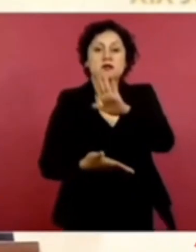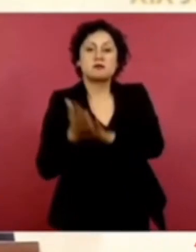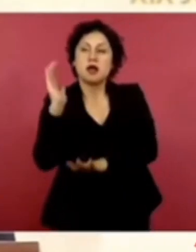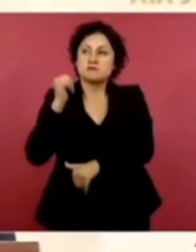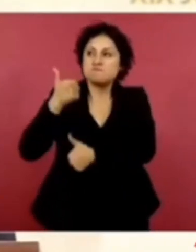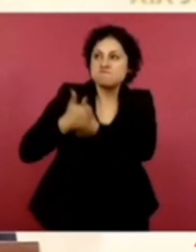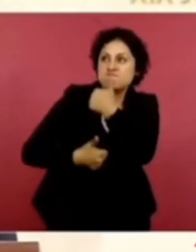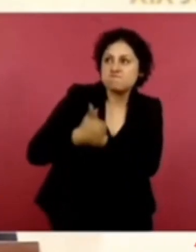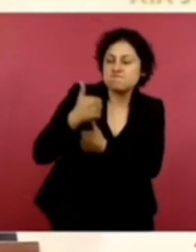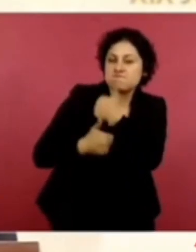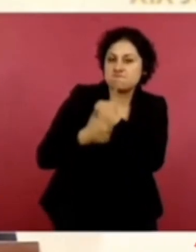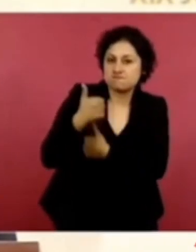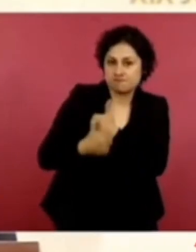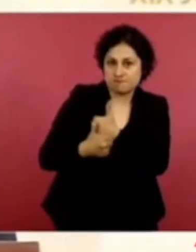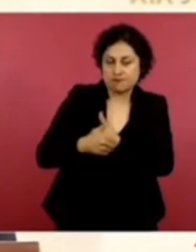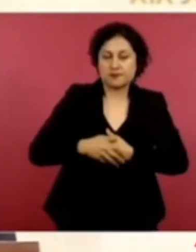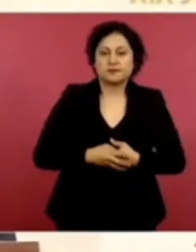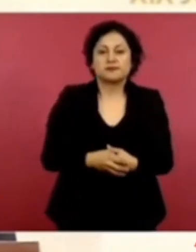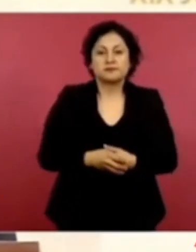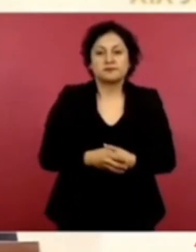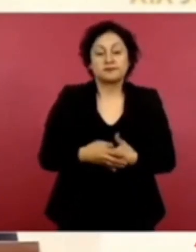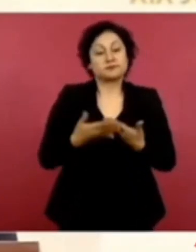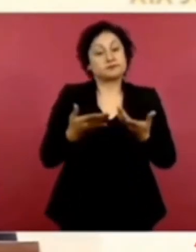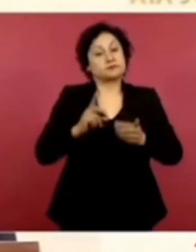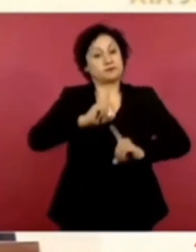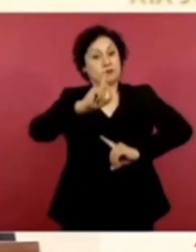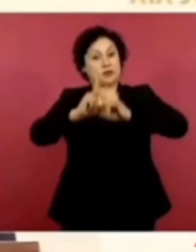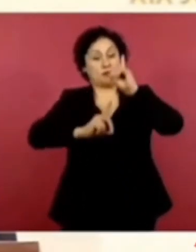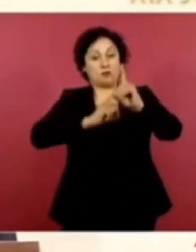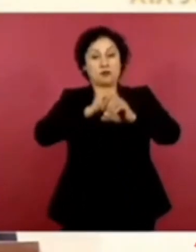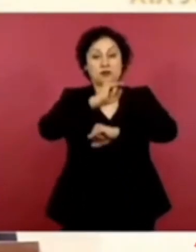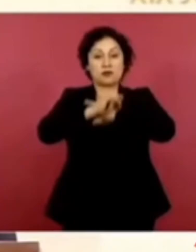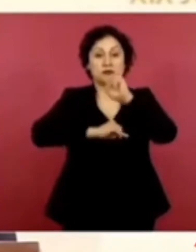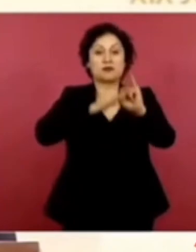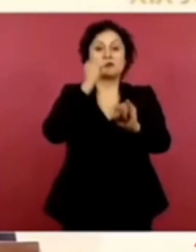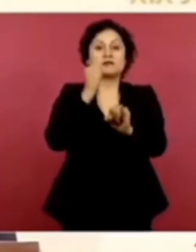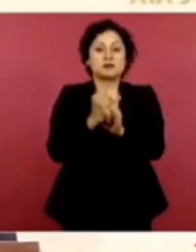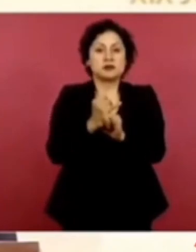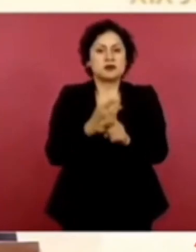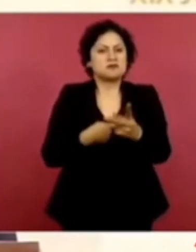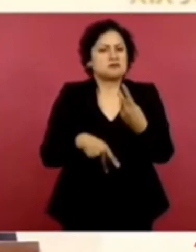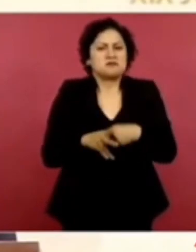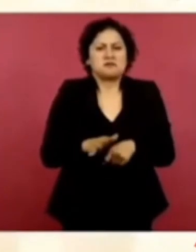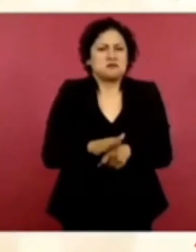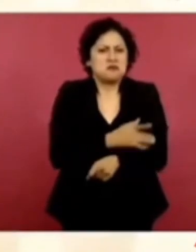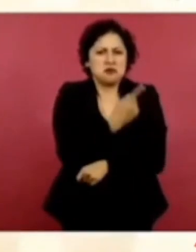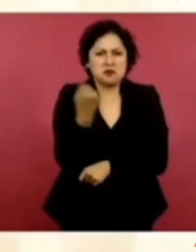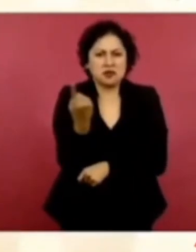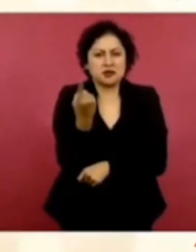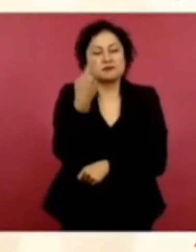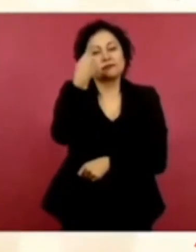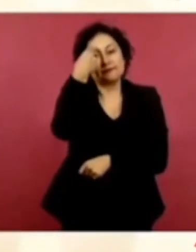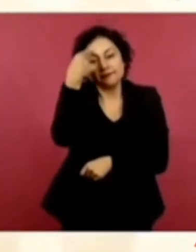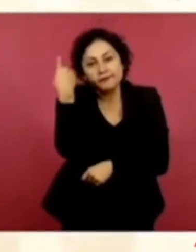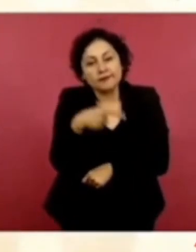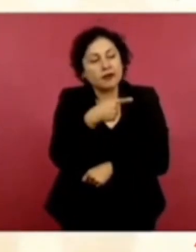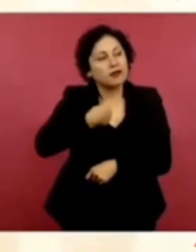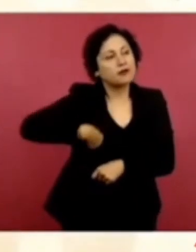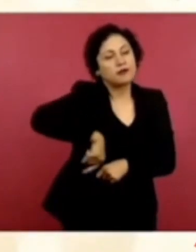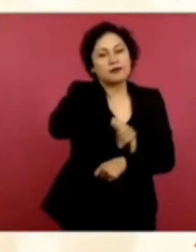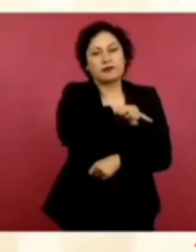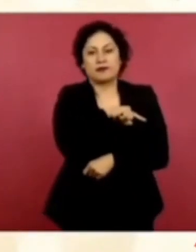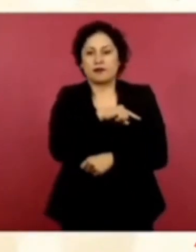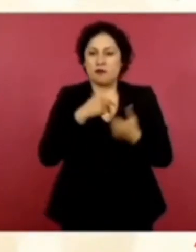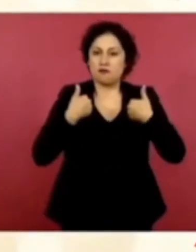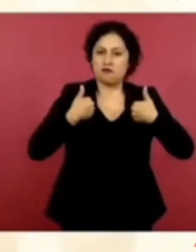hemisferio. El deporte internacional nació para recordar a la humanidad que si